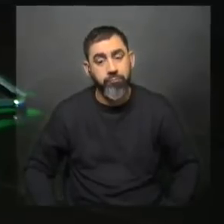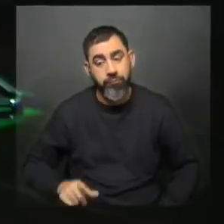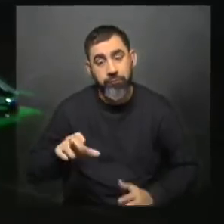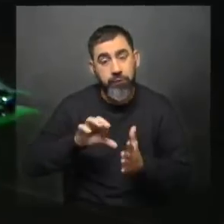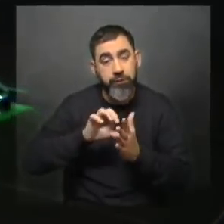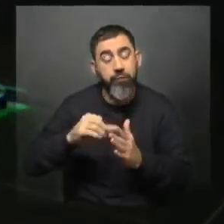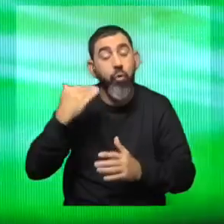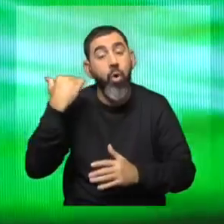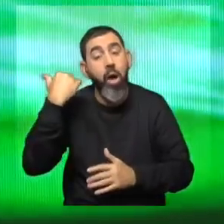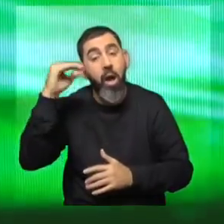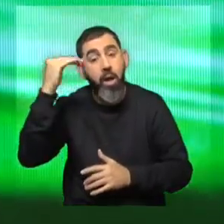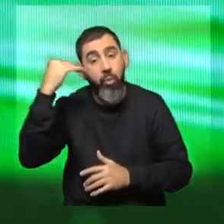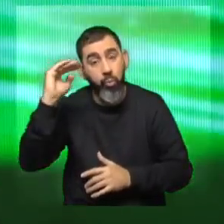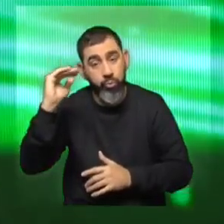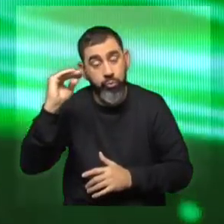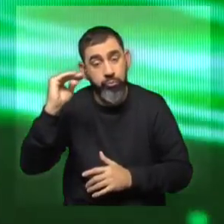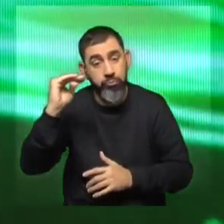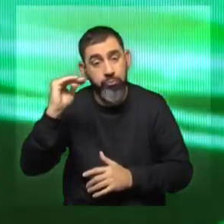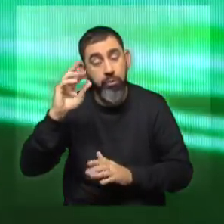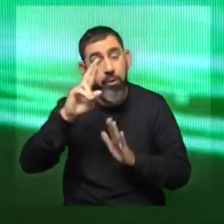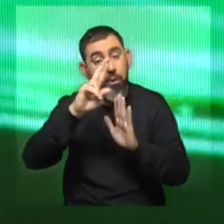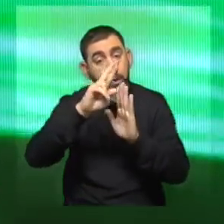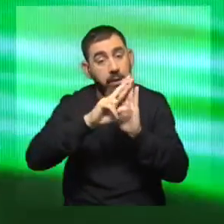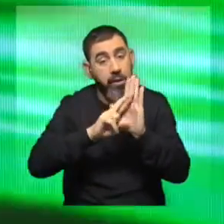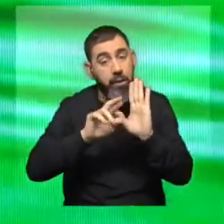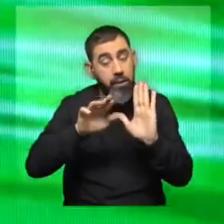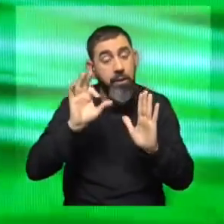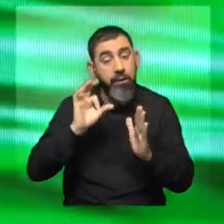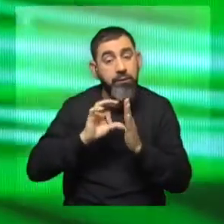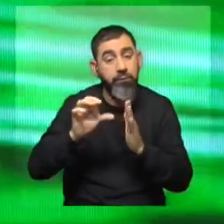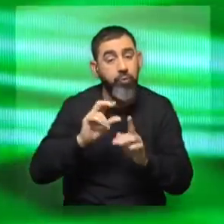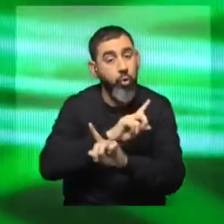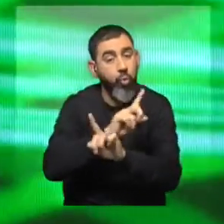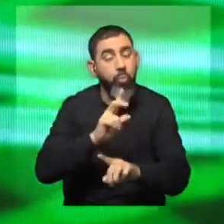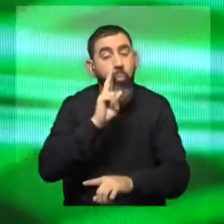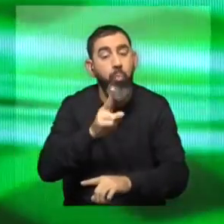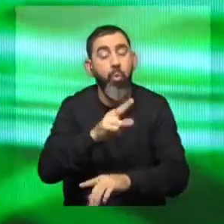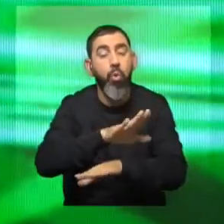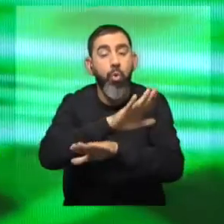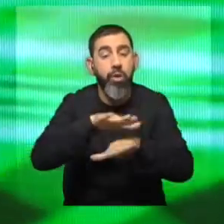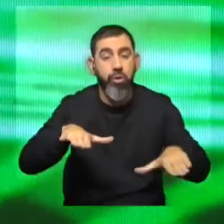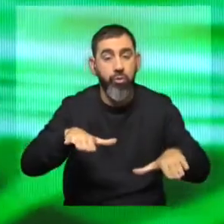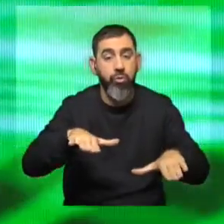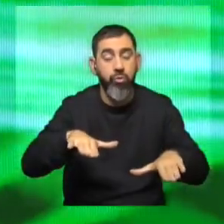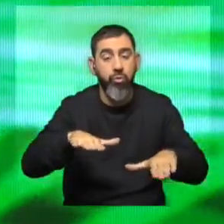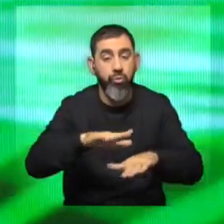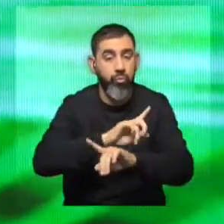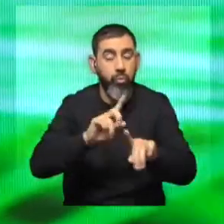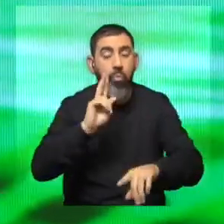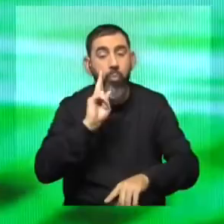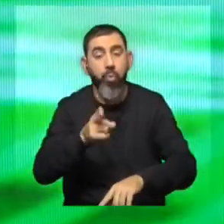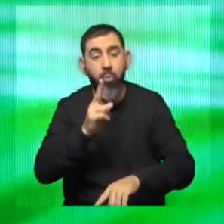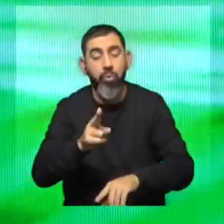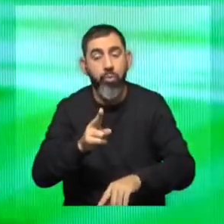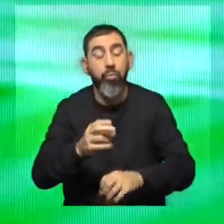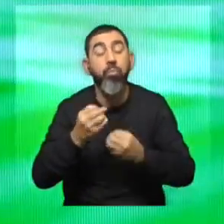es un servicio para adultos justamente una de las reglas de oro es que en ese servicio no pueden haber niños no niños chicos por los